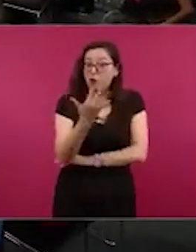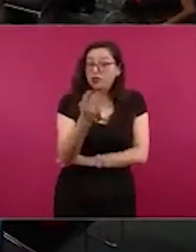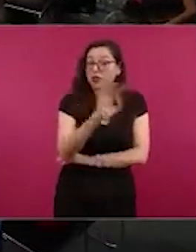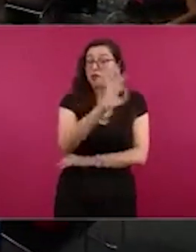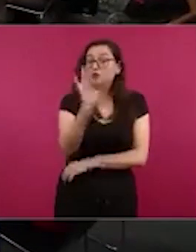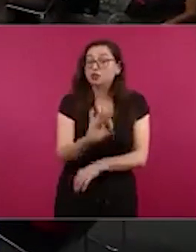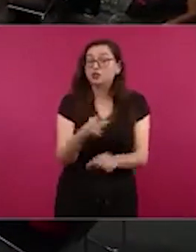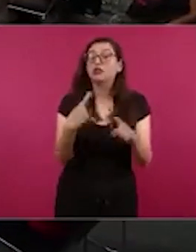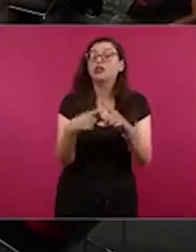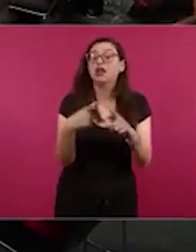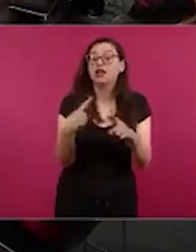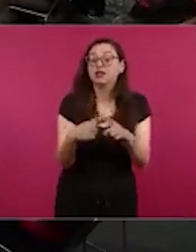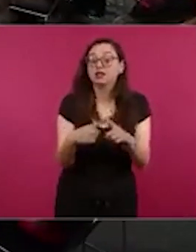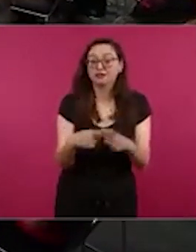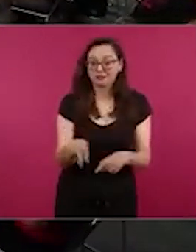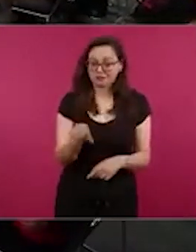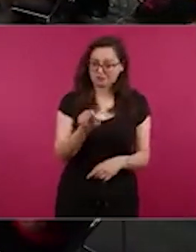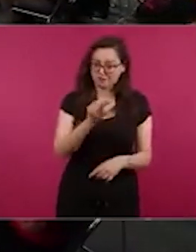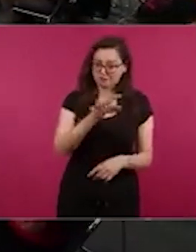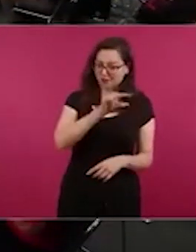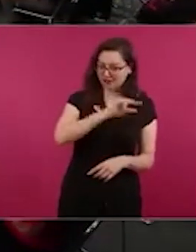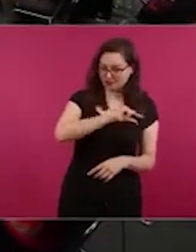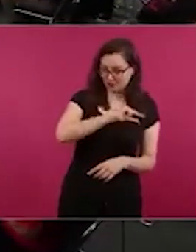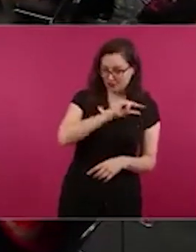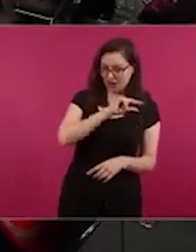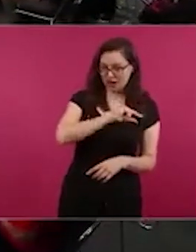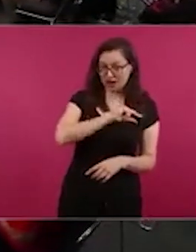particulares antes incluso